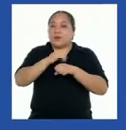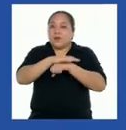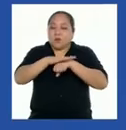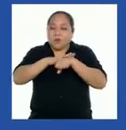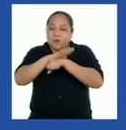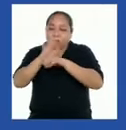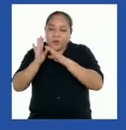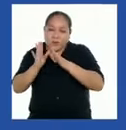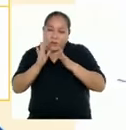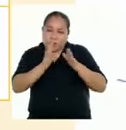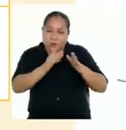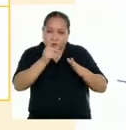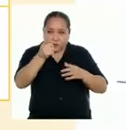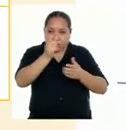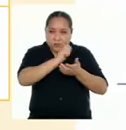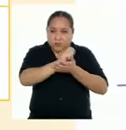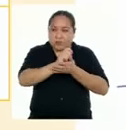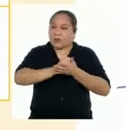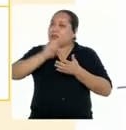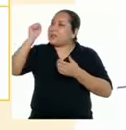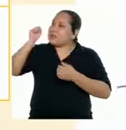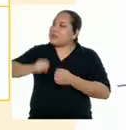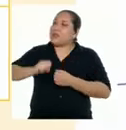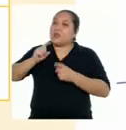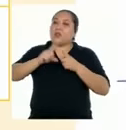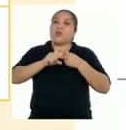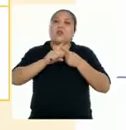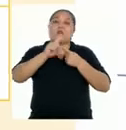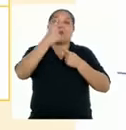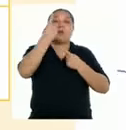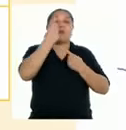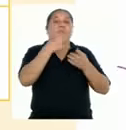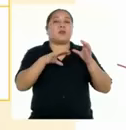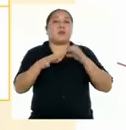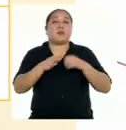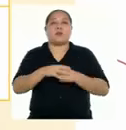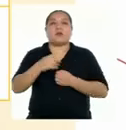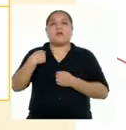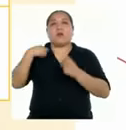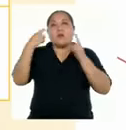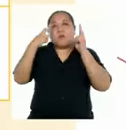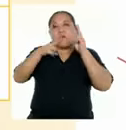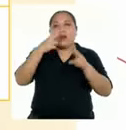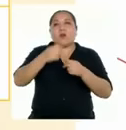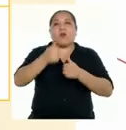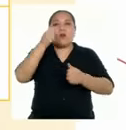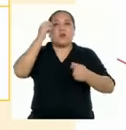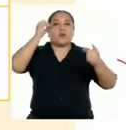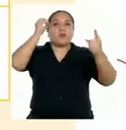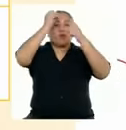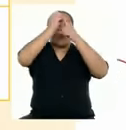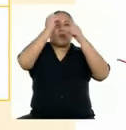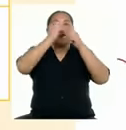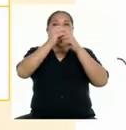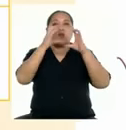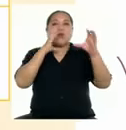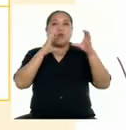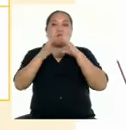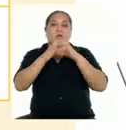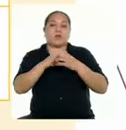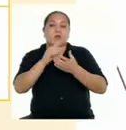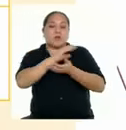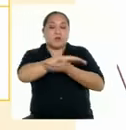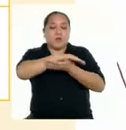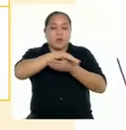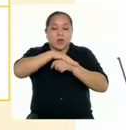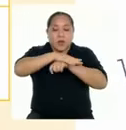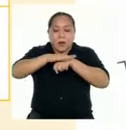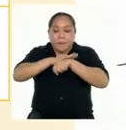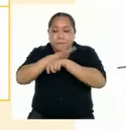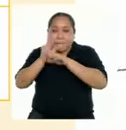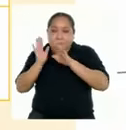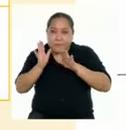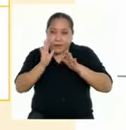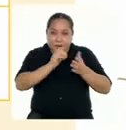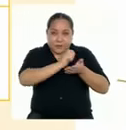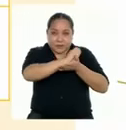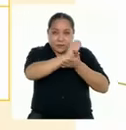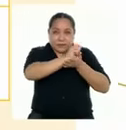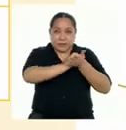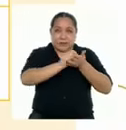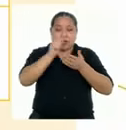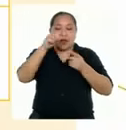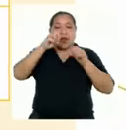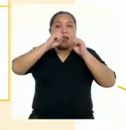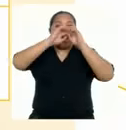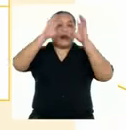texto? Claro, lo primero que hice fue determinar la situación comunicativa en mi plan de escritura. Así me quedó claro